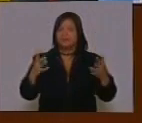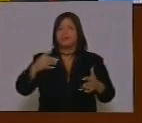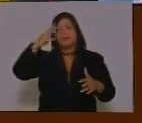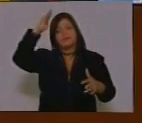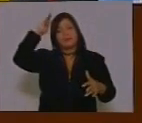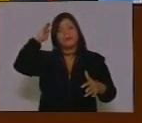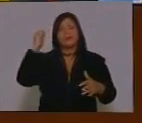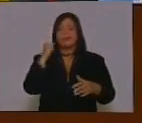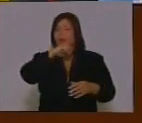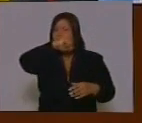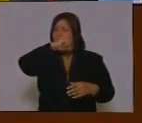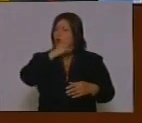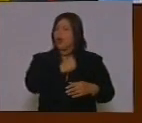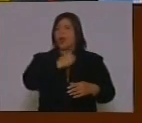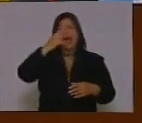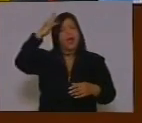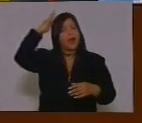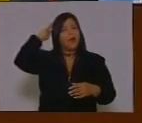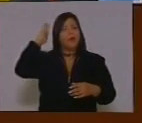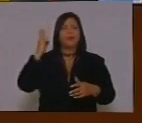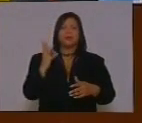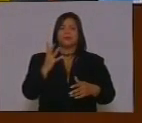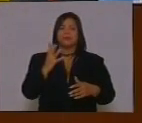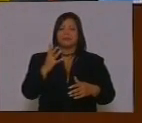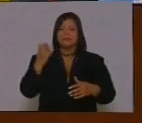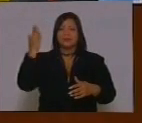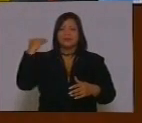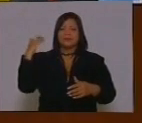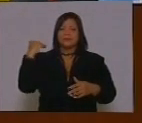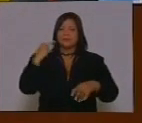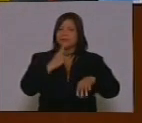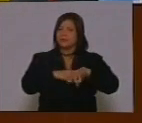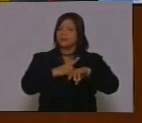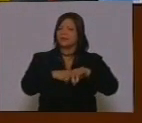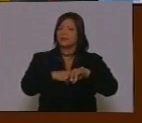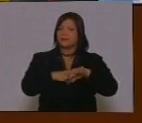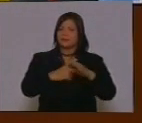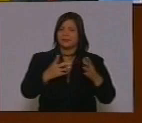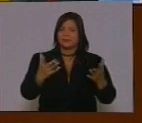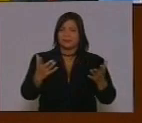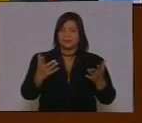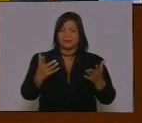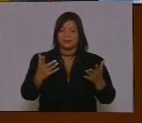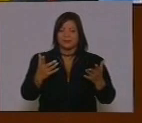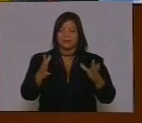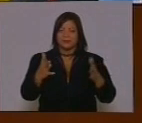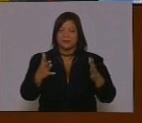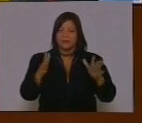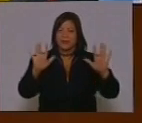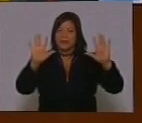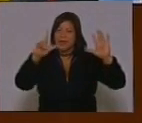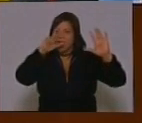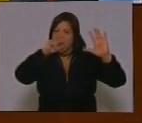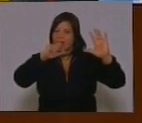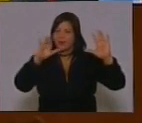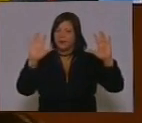nuestro querido Robert Serra. Hace cierto tiempo, que aproximadamente 10 años de